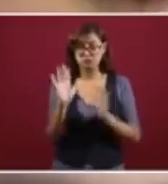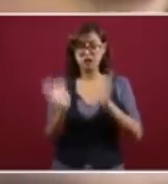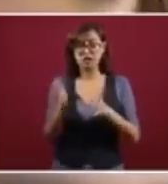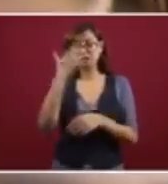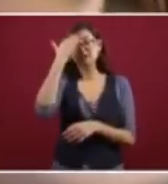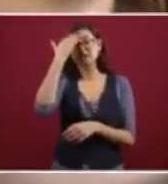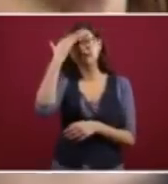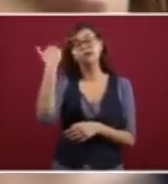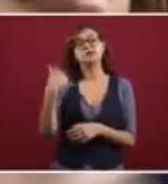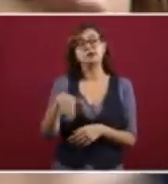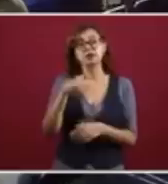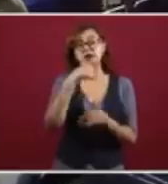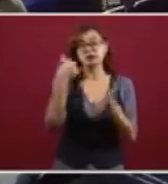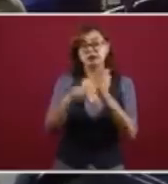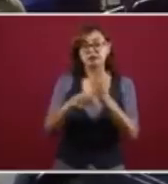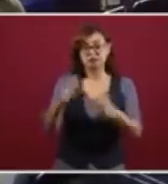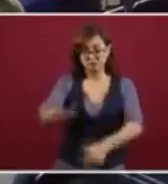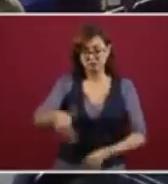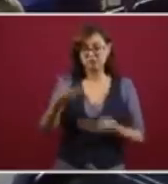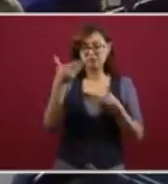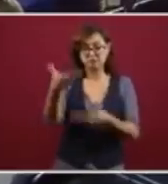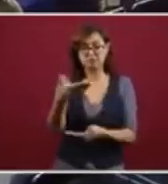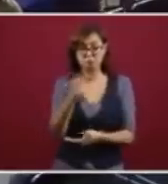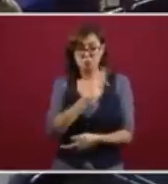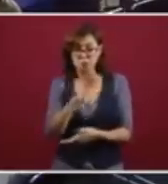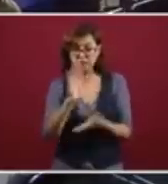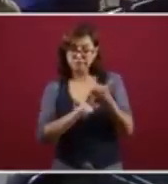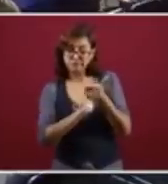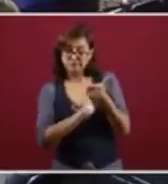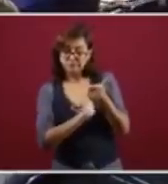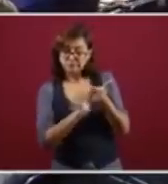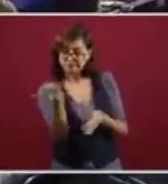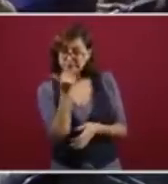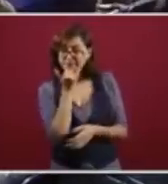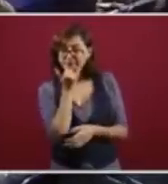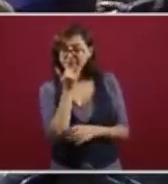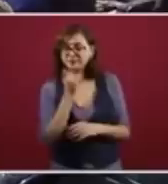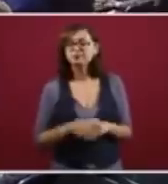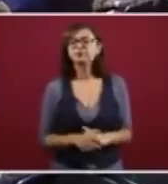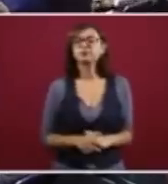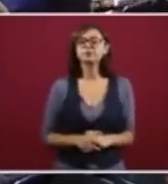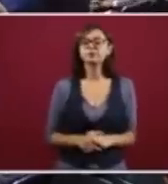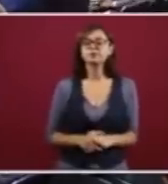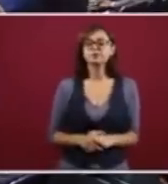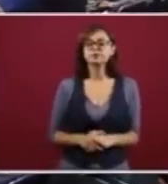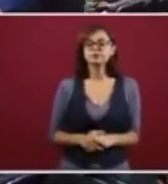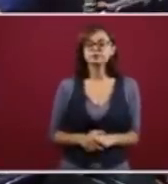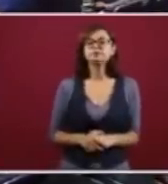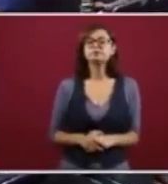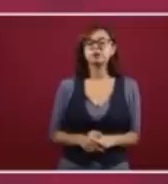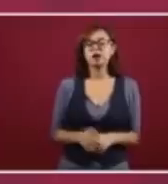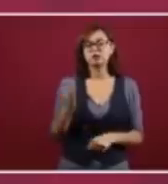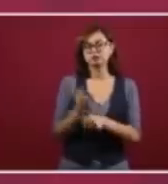está considerando esta posibilidad. Gracias. Está haciendo un trámite legal,